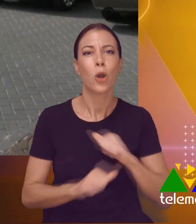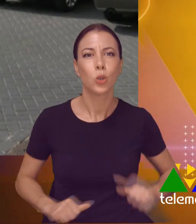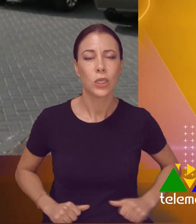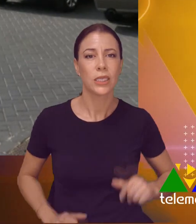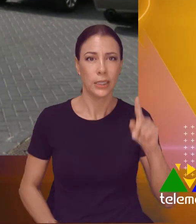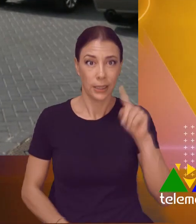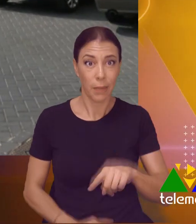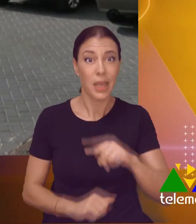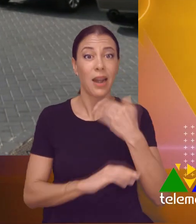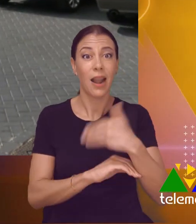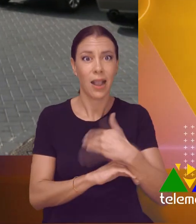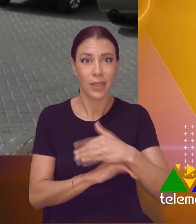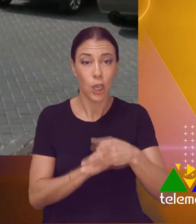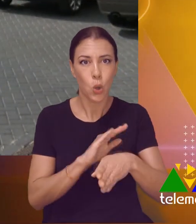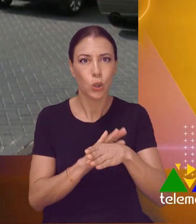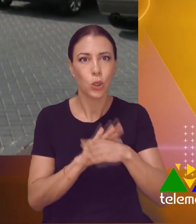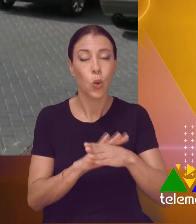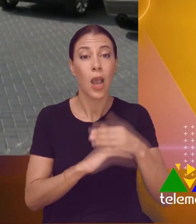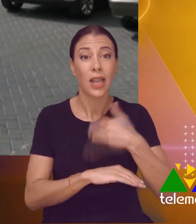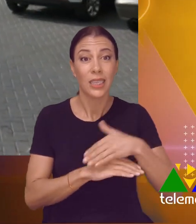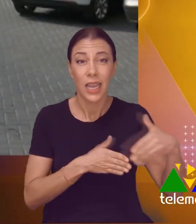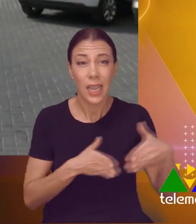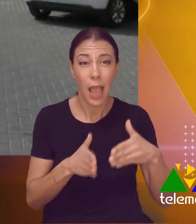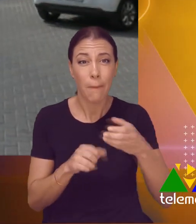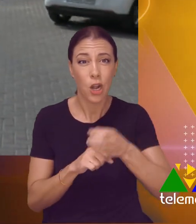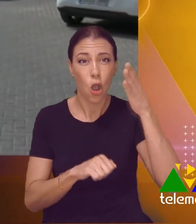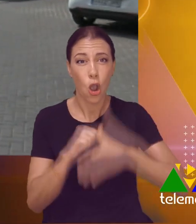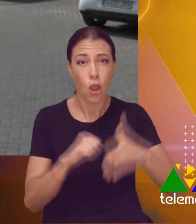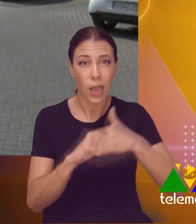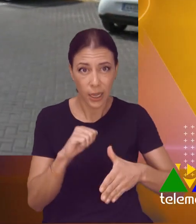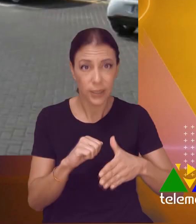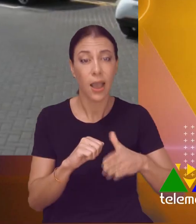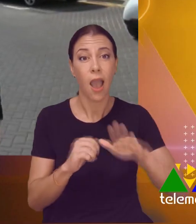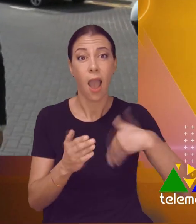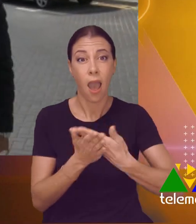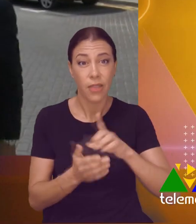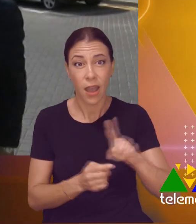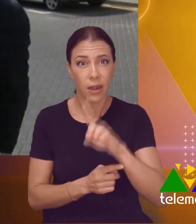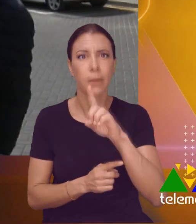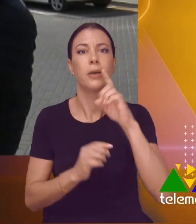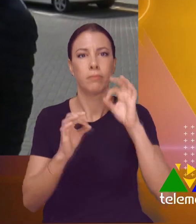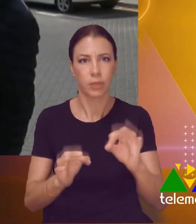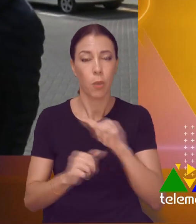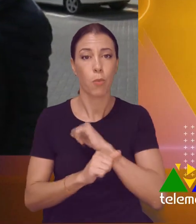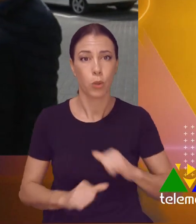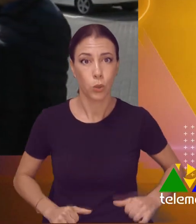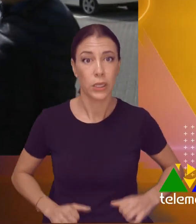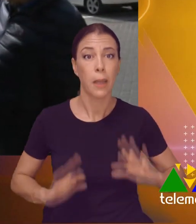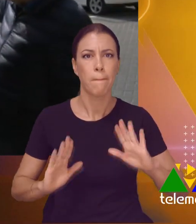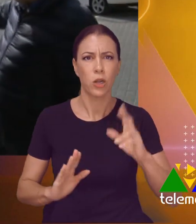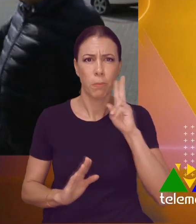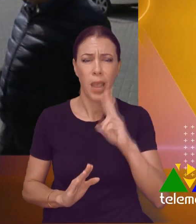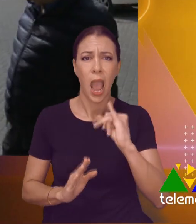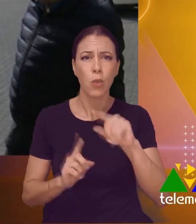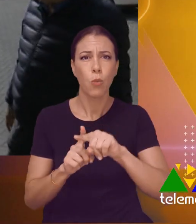¿no? Y la calle que continuaba desde el Camino de las Cañas hacia arriba era la calle Portugueses. Desde el Camino de las Cañas se ve